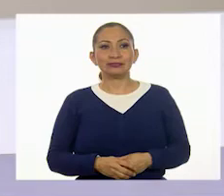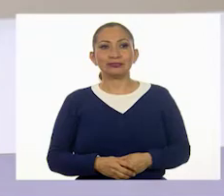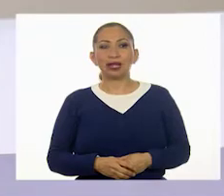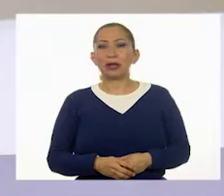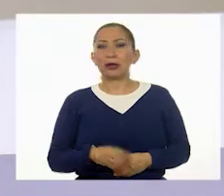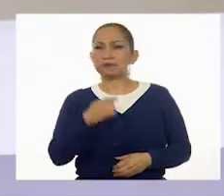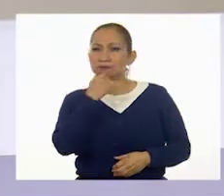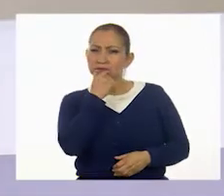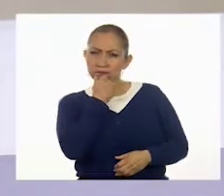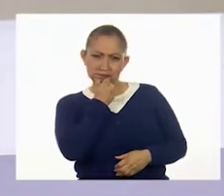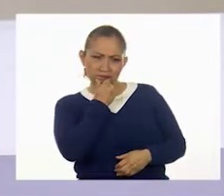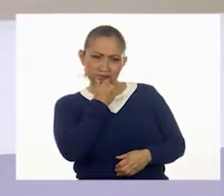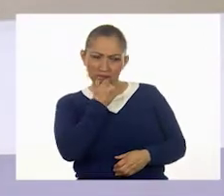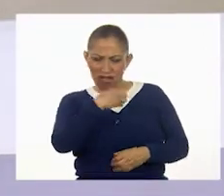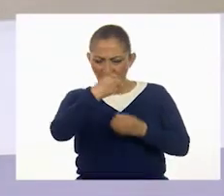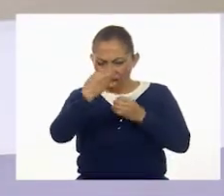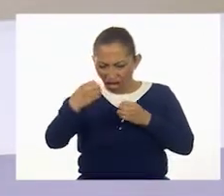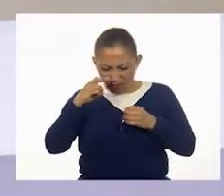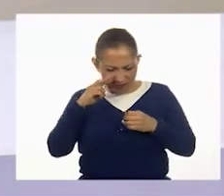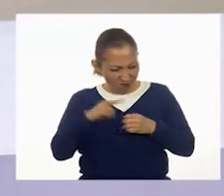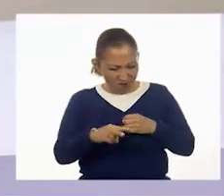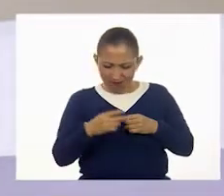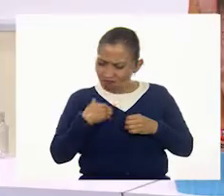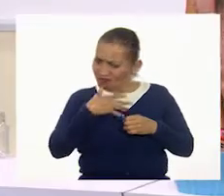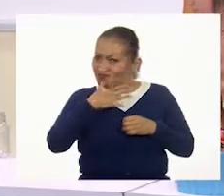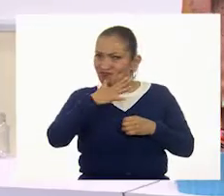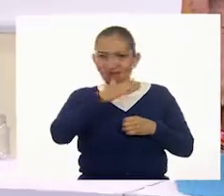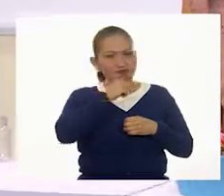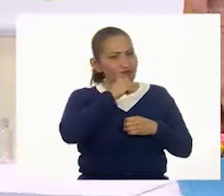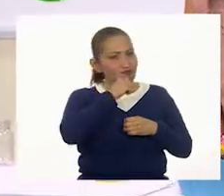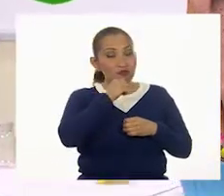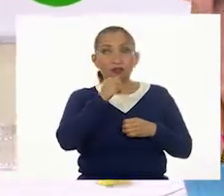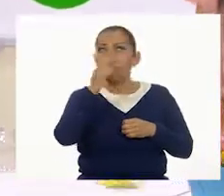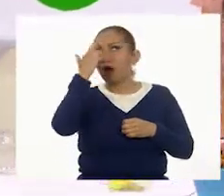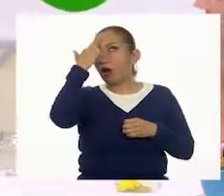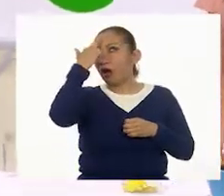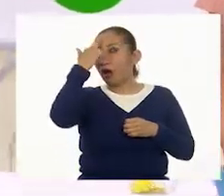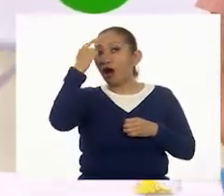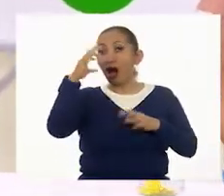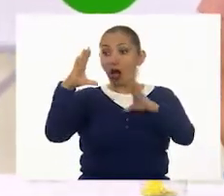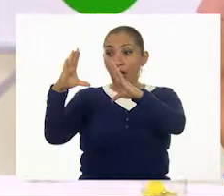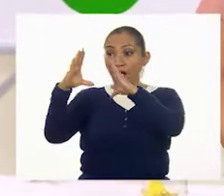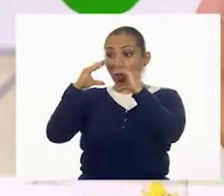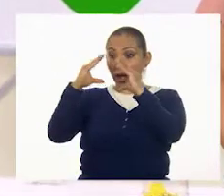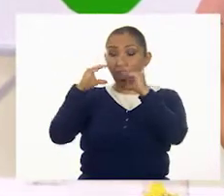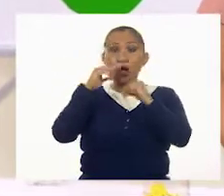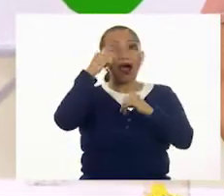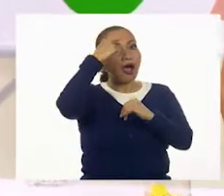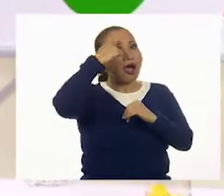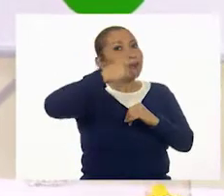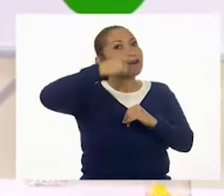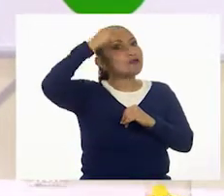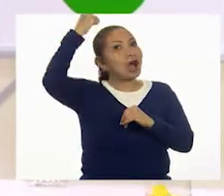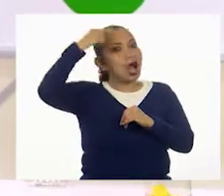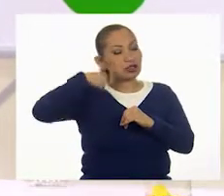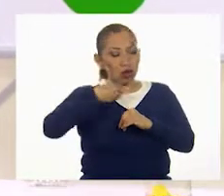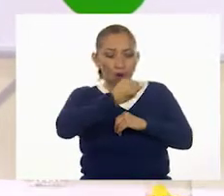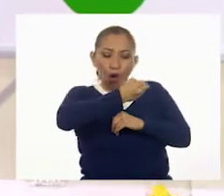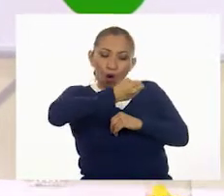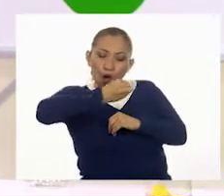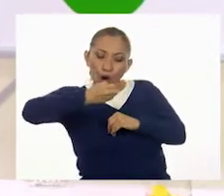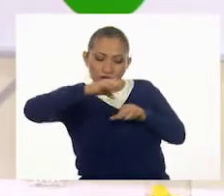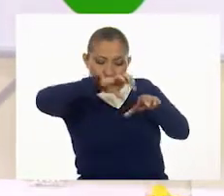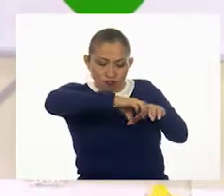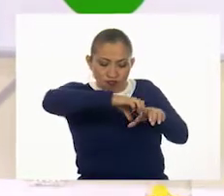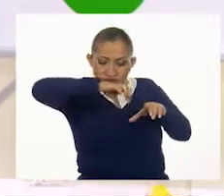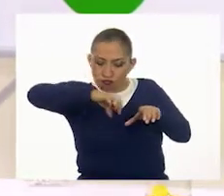¡Oh! Así todos desordenados no se puede. Recuerdo que nos enseñaron que es más fácil si ordenamos los